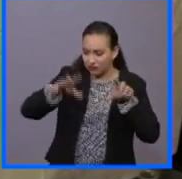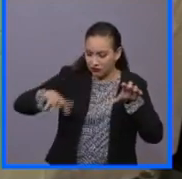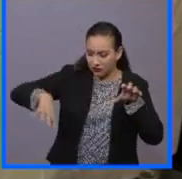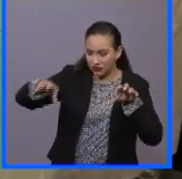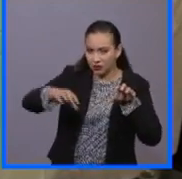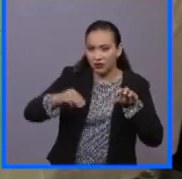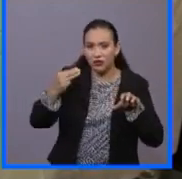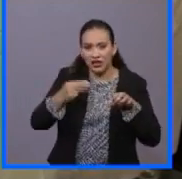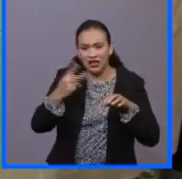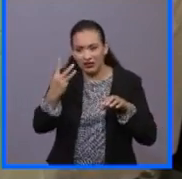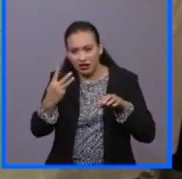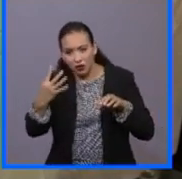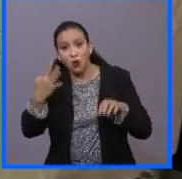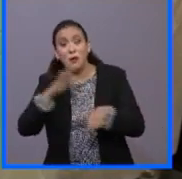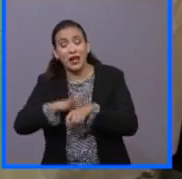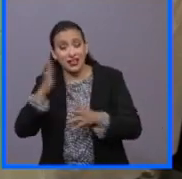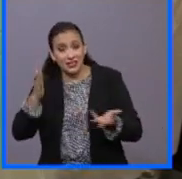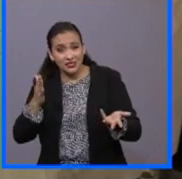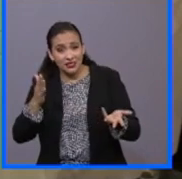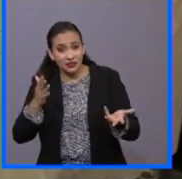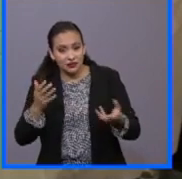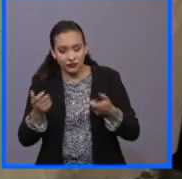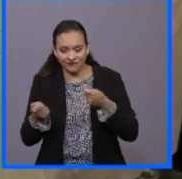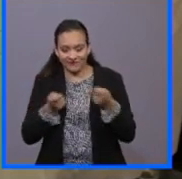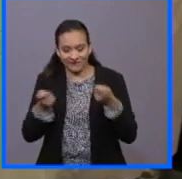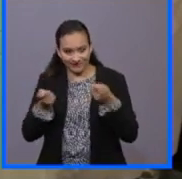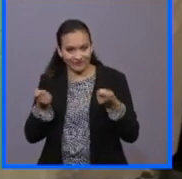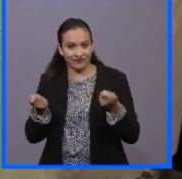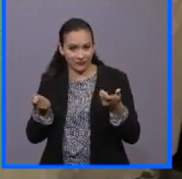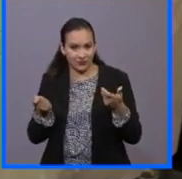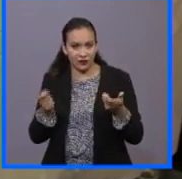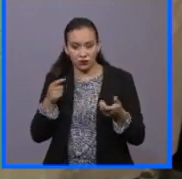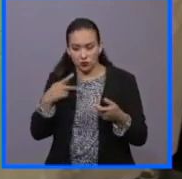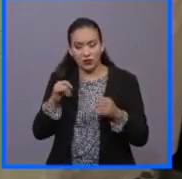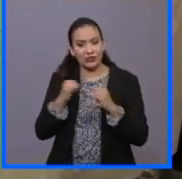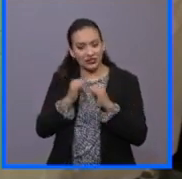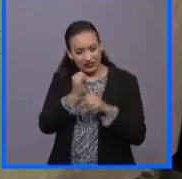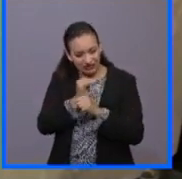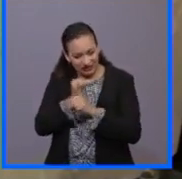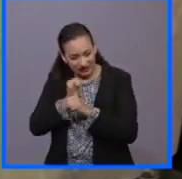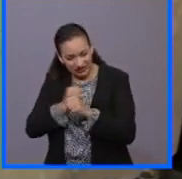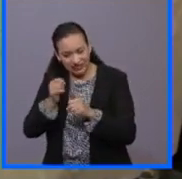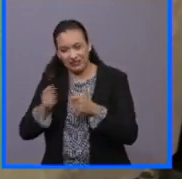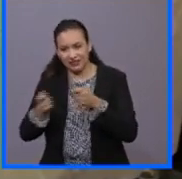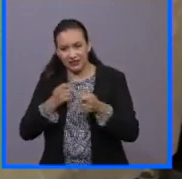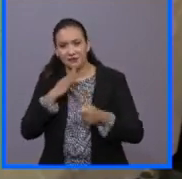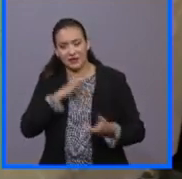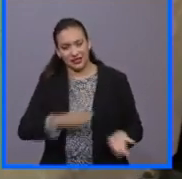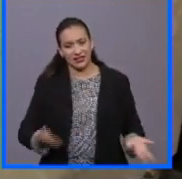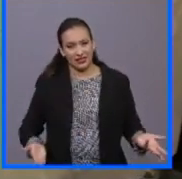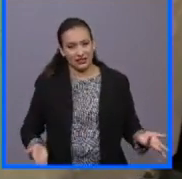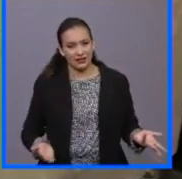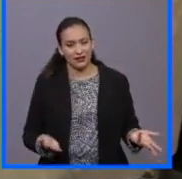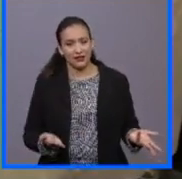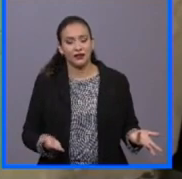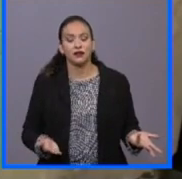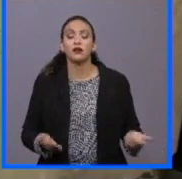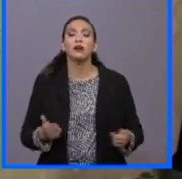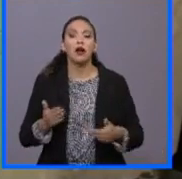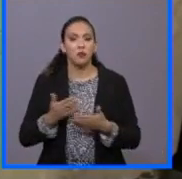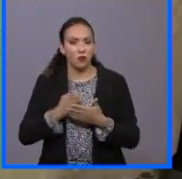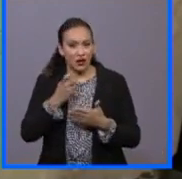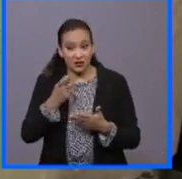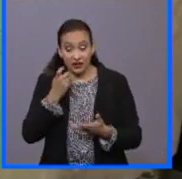duplicar, triplicar o más la estructura del instituto local, con lo cual la idea del ahorro